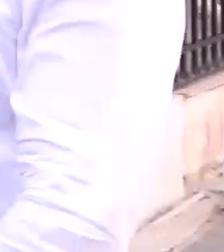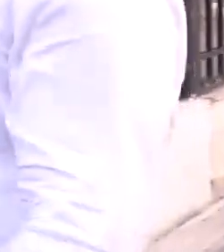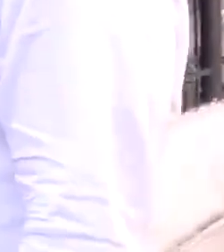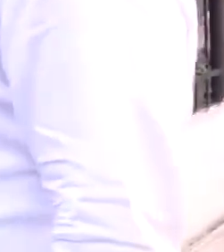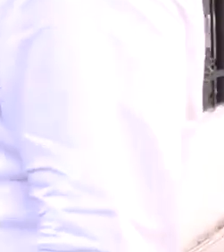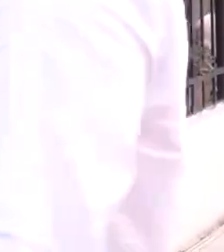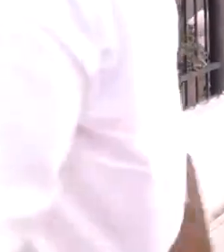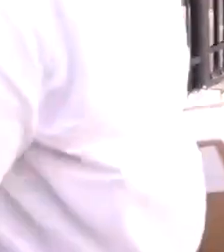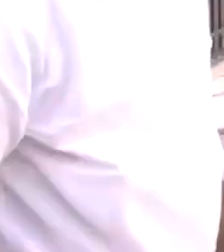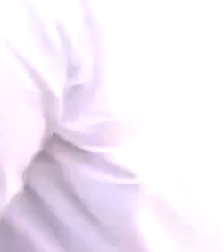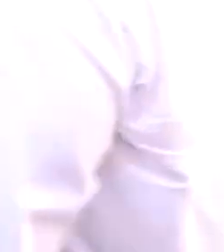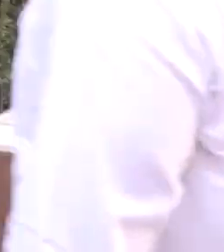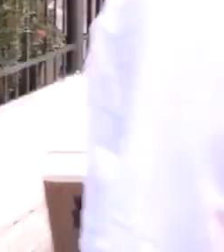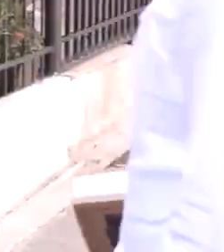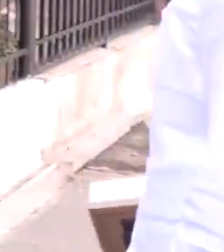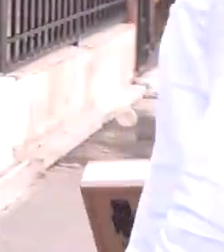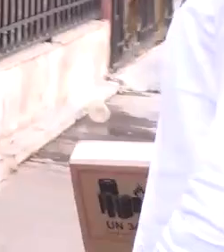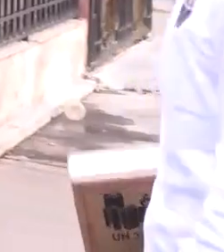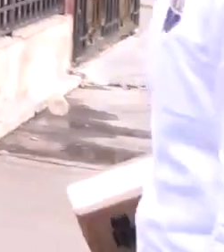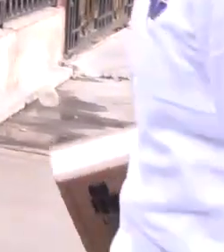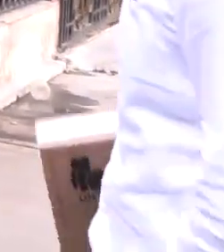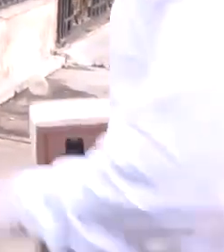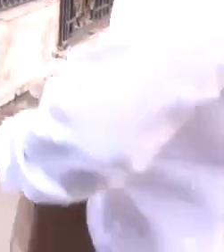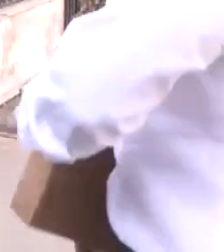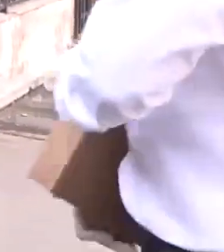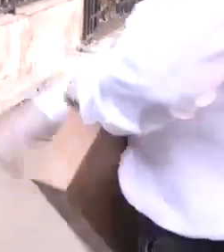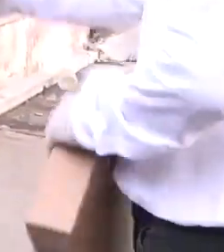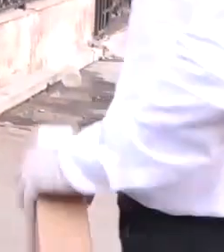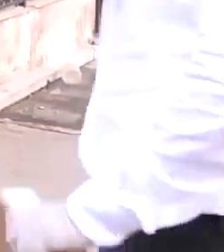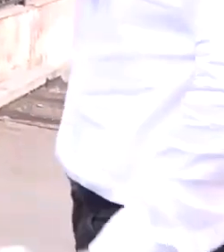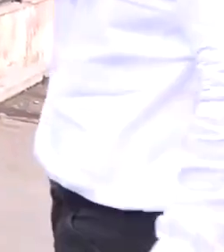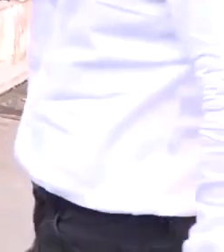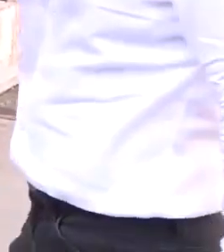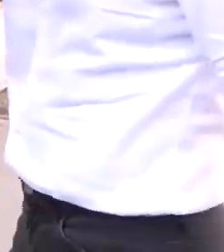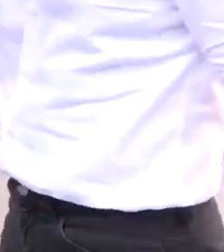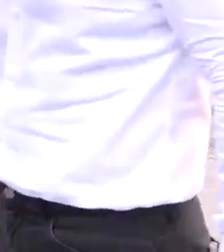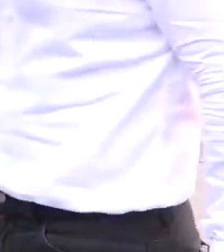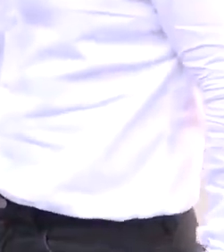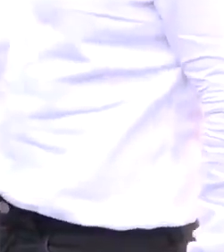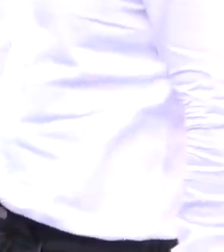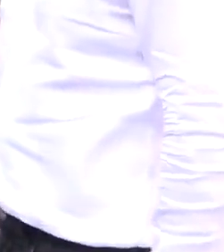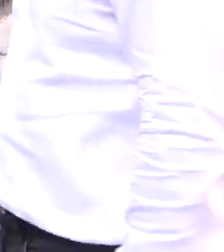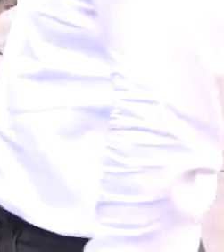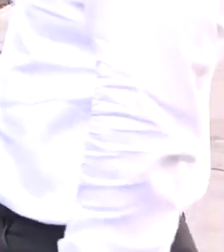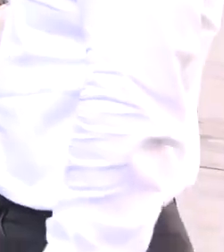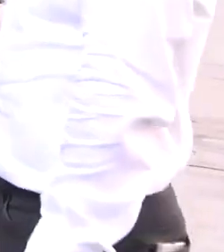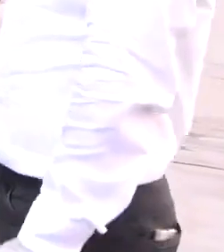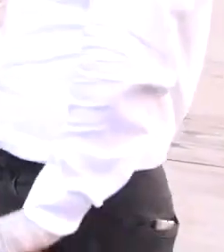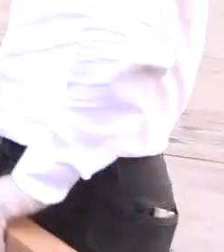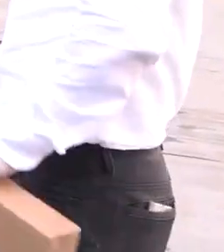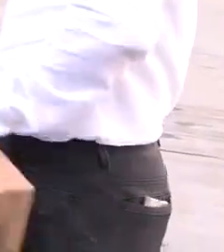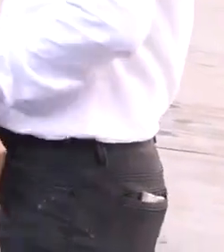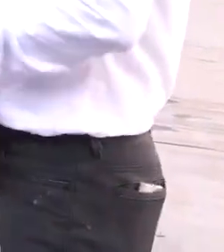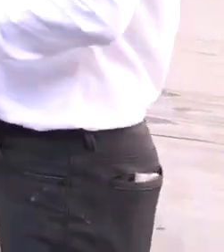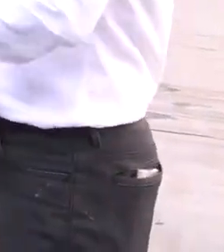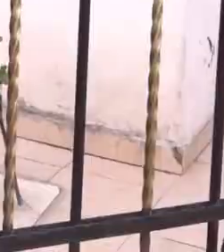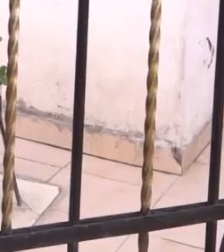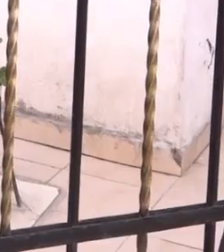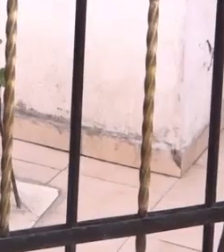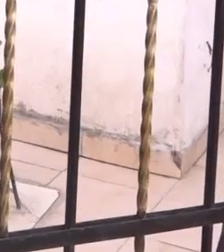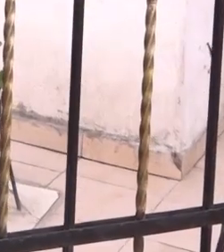Buenas. Hola. ¿Cómo estás? ¿Cómo te va? Buenas tardes. ¿Cómo va tu salud? Excelente. Eso es lo